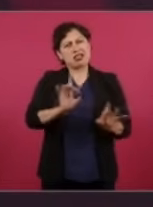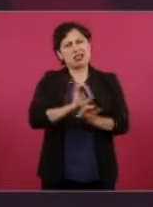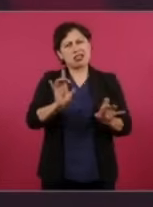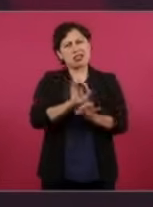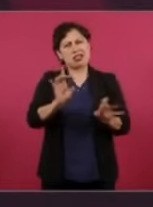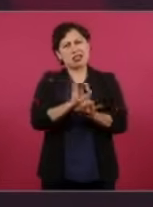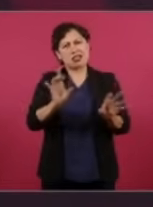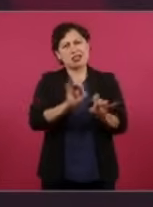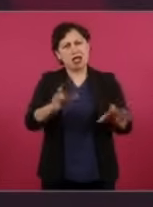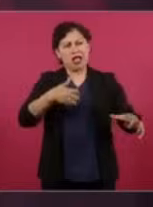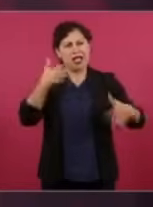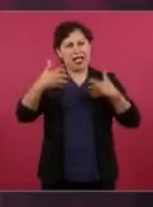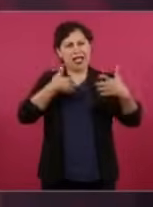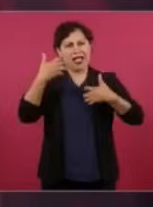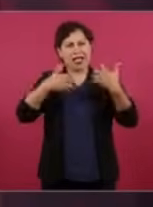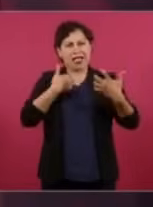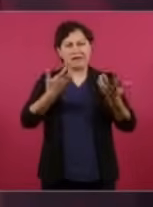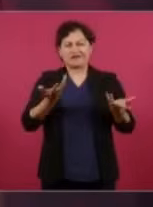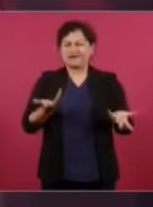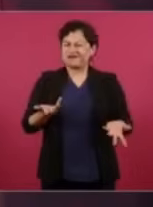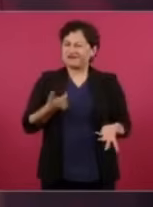corajudo.